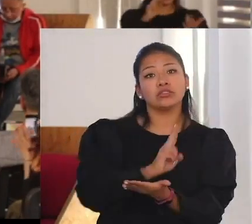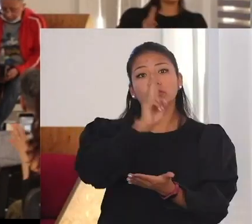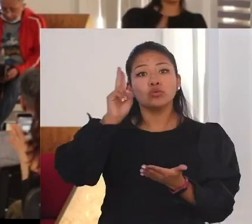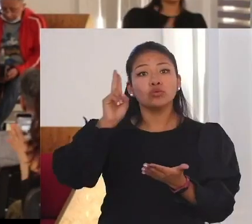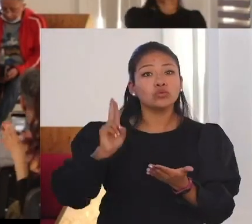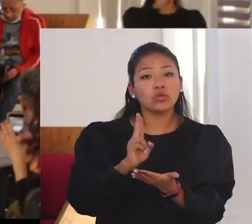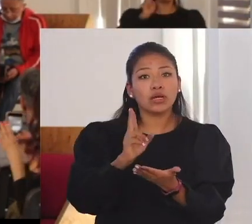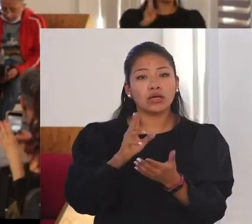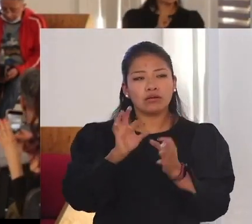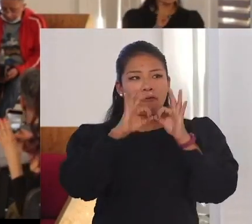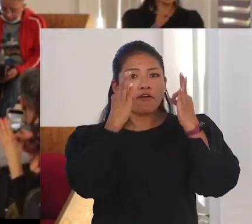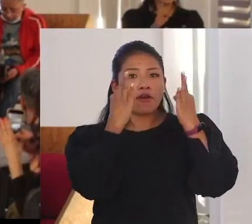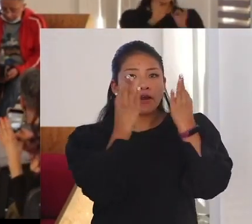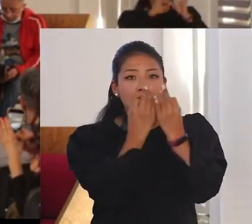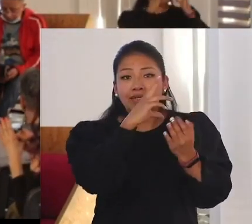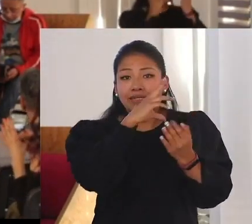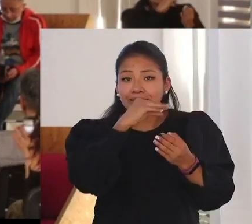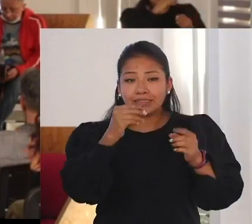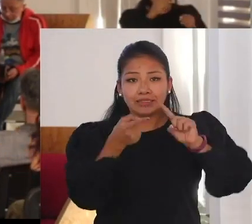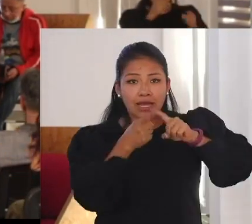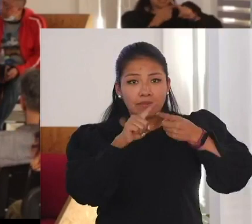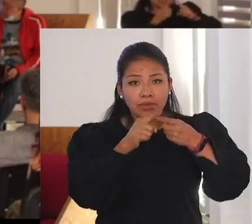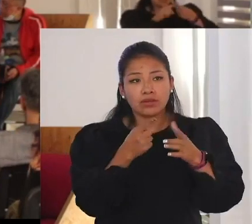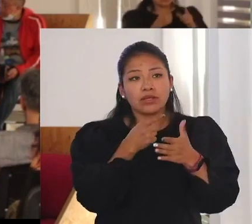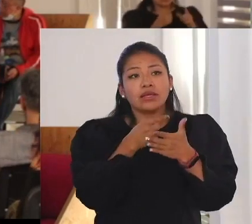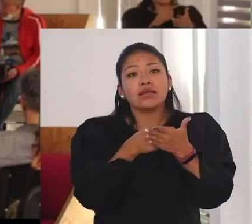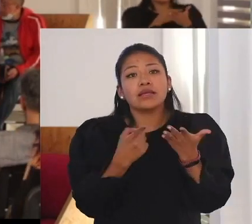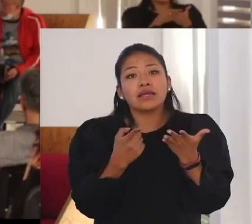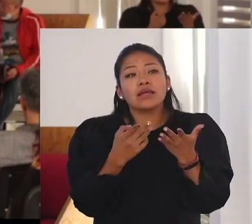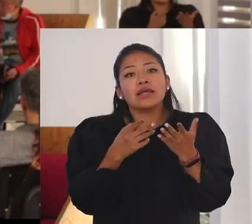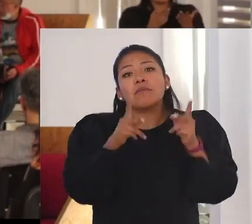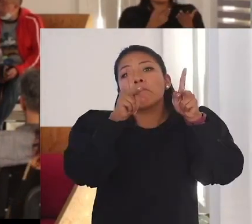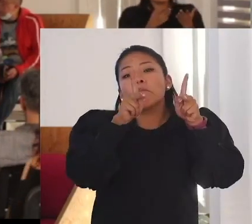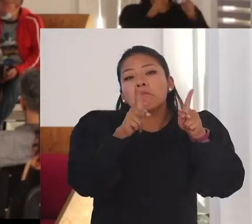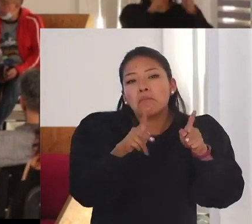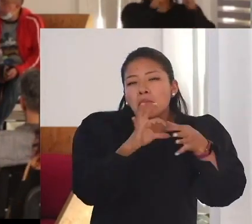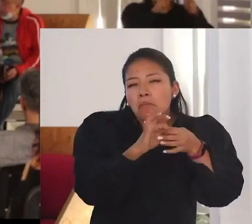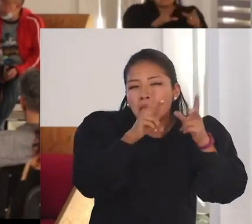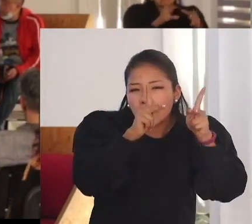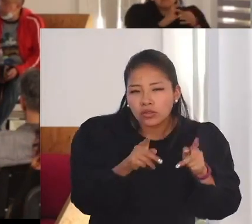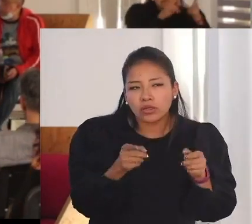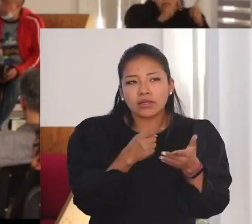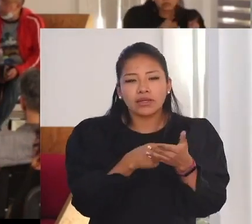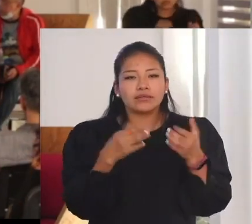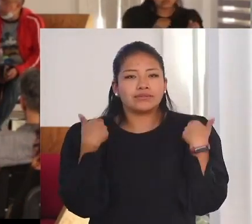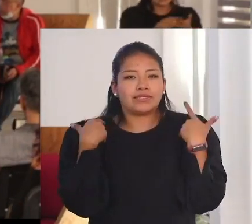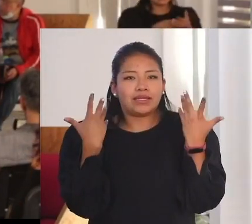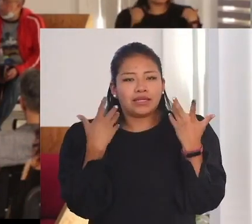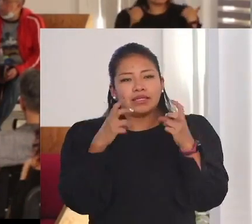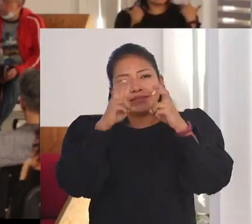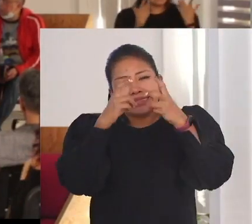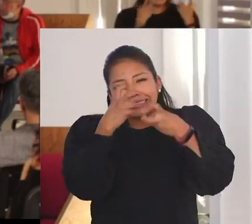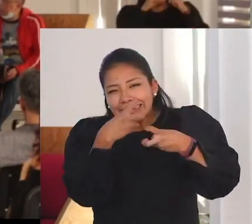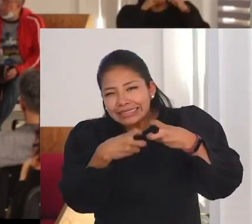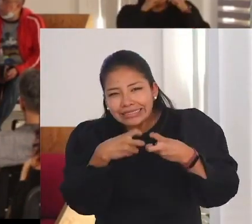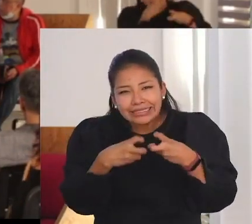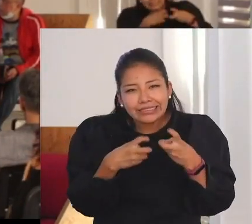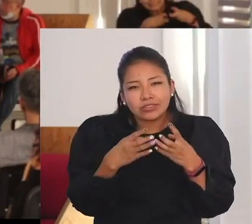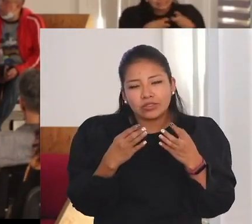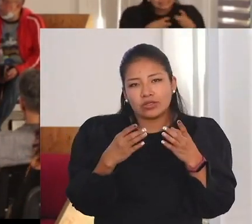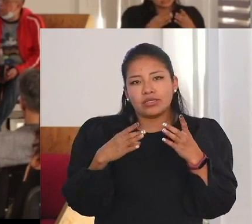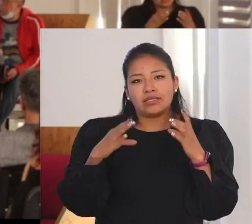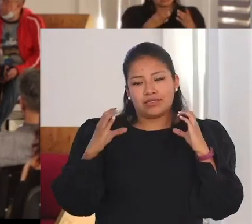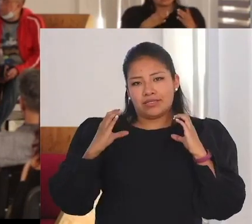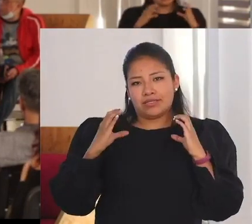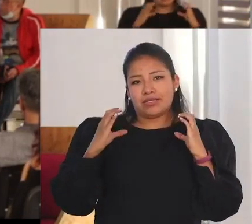de personas que viven con trastorno de Salud Mental y de conducta salimos a la vida pública